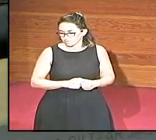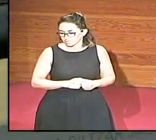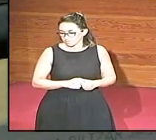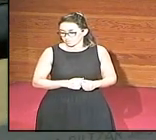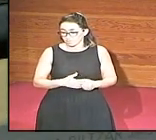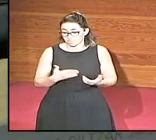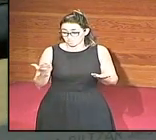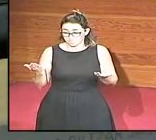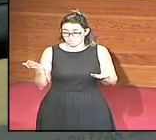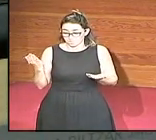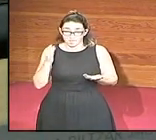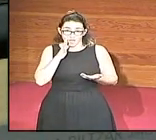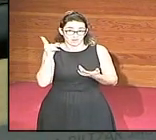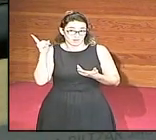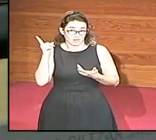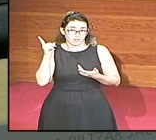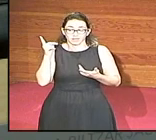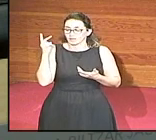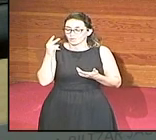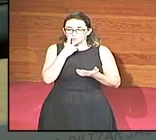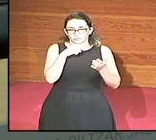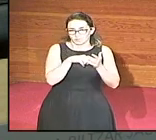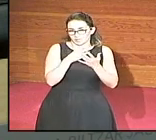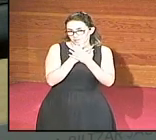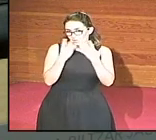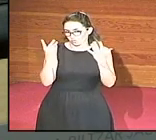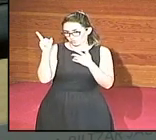Y esto es como está después de esto, era en 2018, eran,